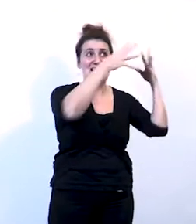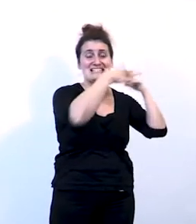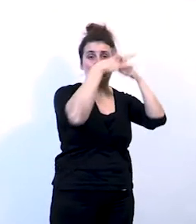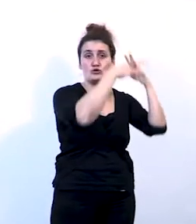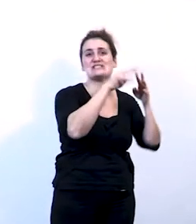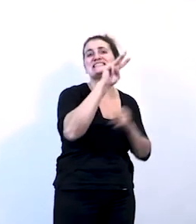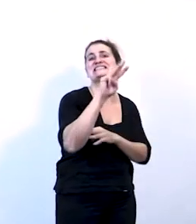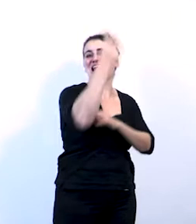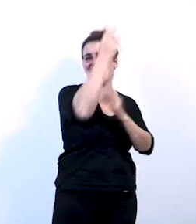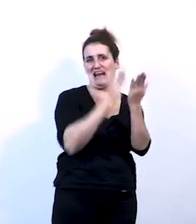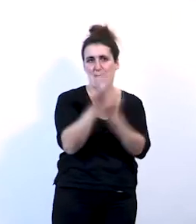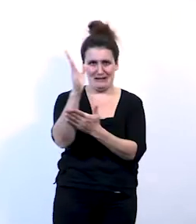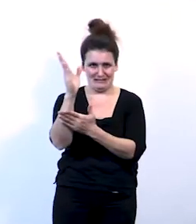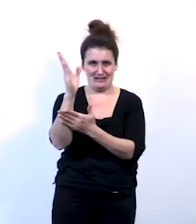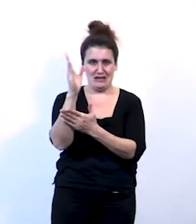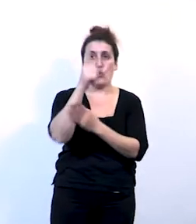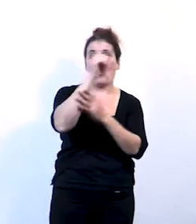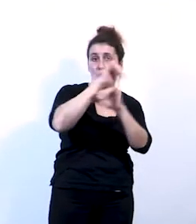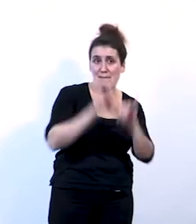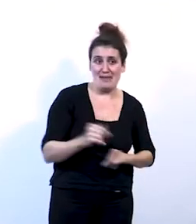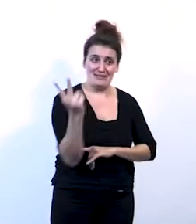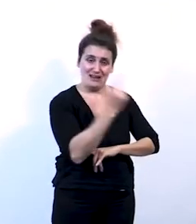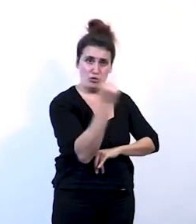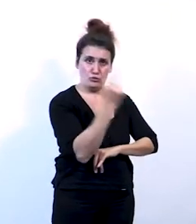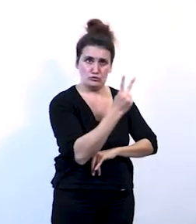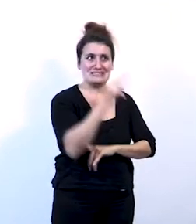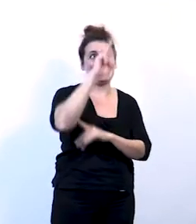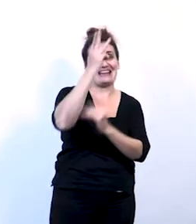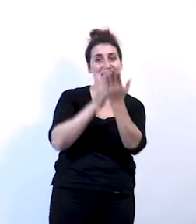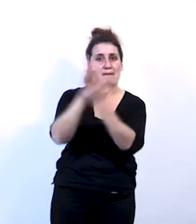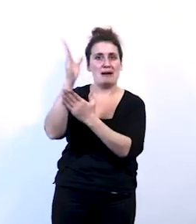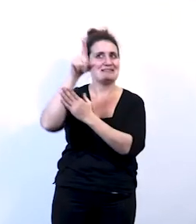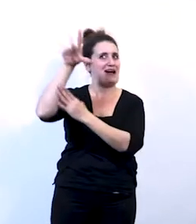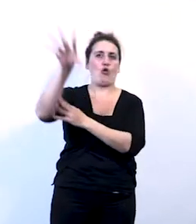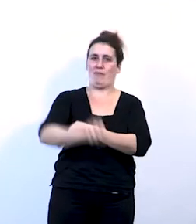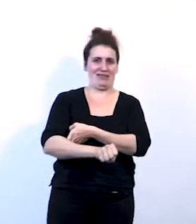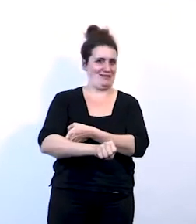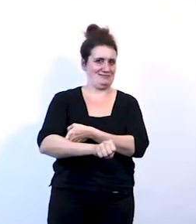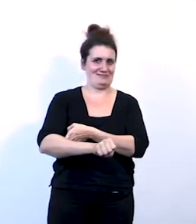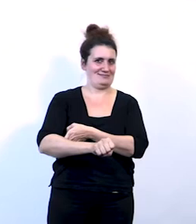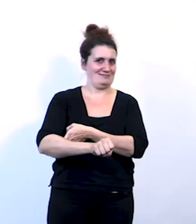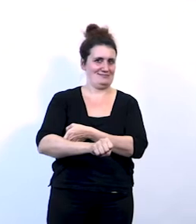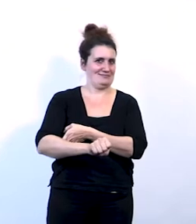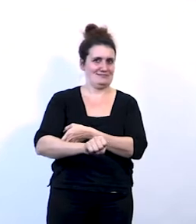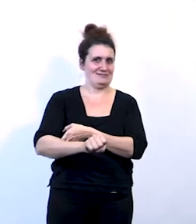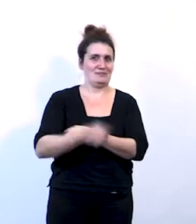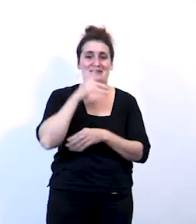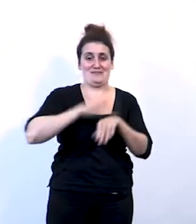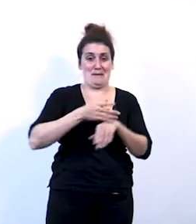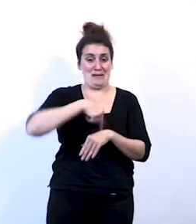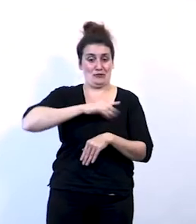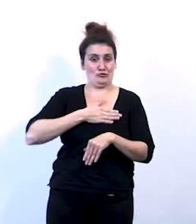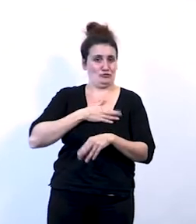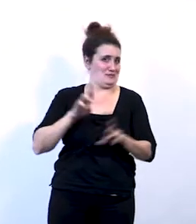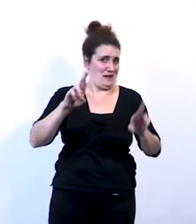parte en una paz entre dos, y esa tercera parte está comprada. Entonces, para nosotros no hay ninguna